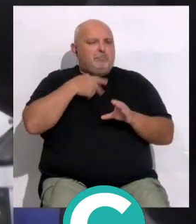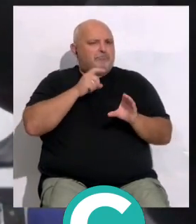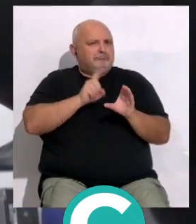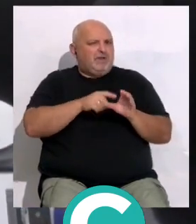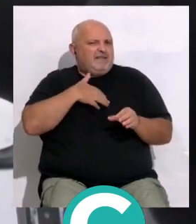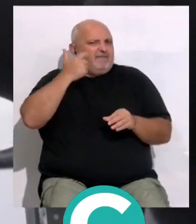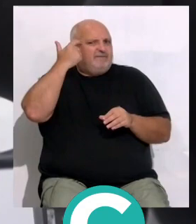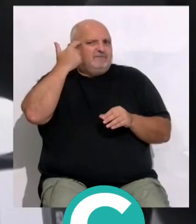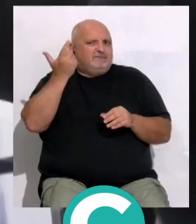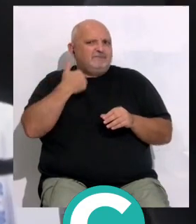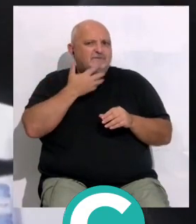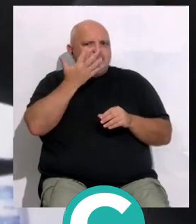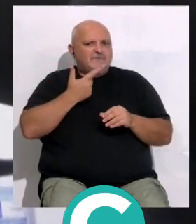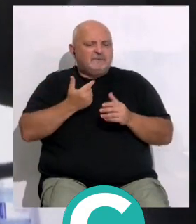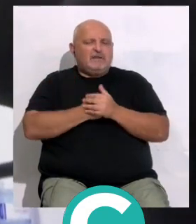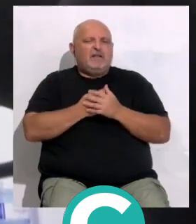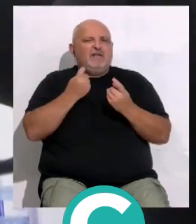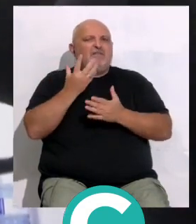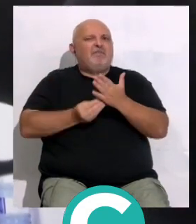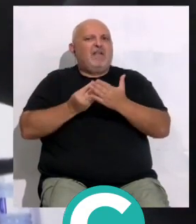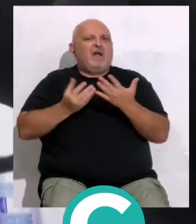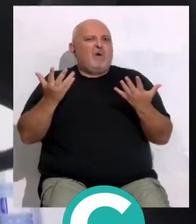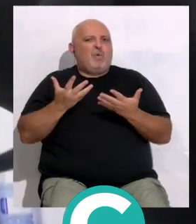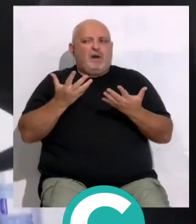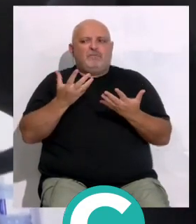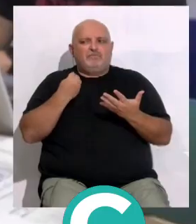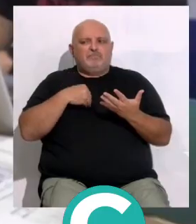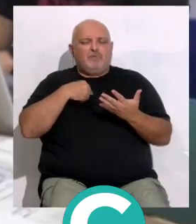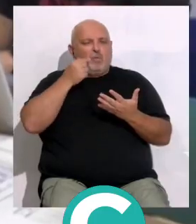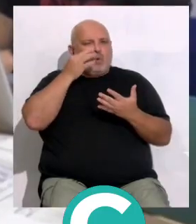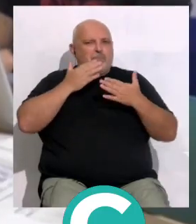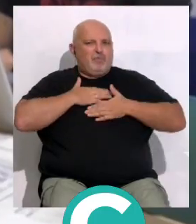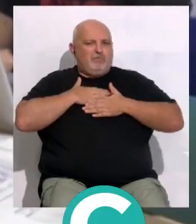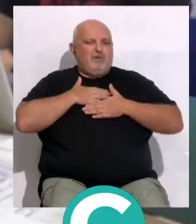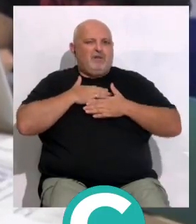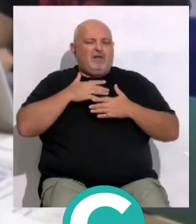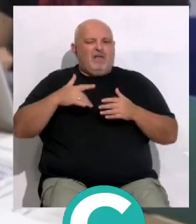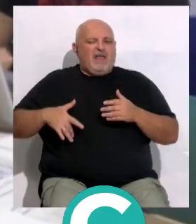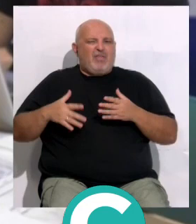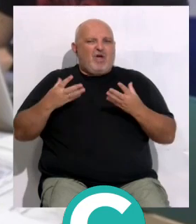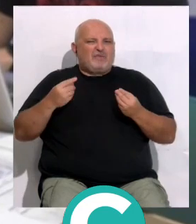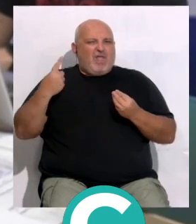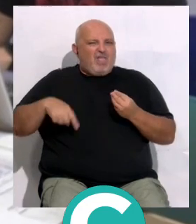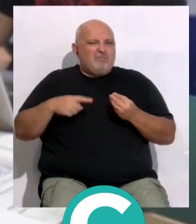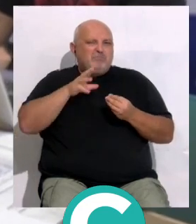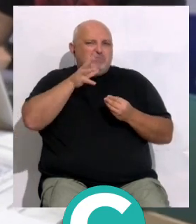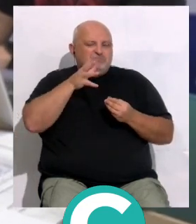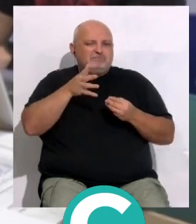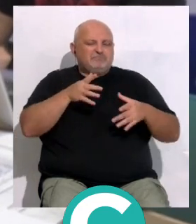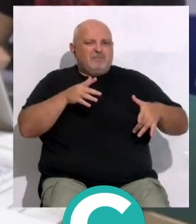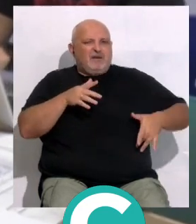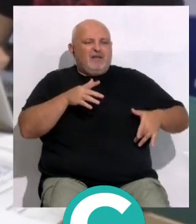menos que den qué es lo que falla en mi cuerpo, porque tengo el hígado graso, porque mi